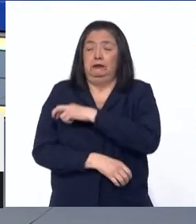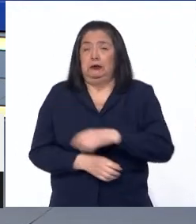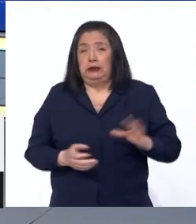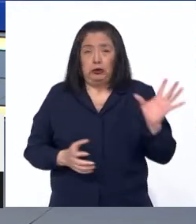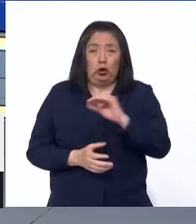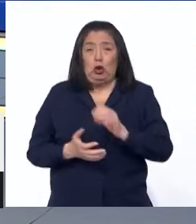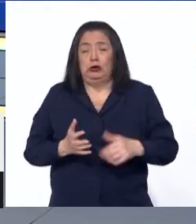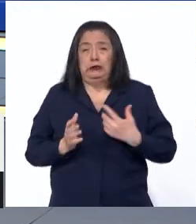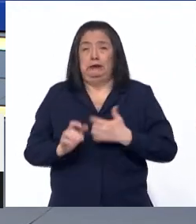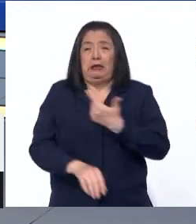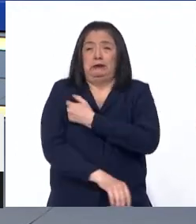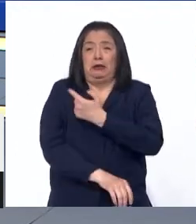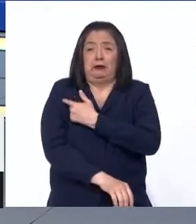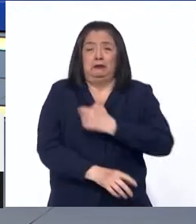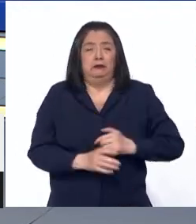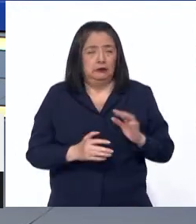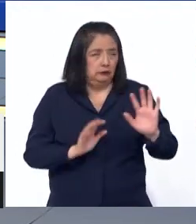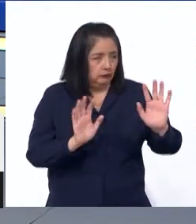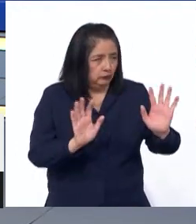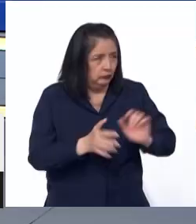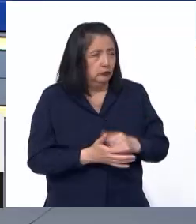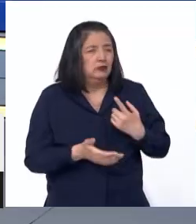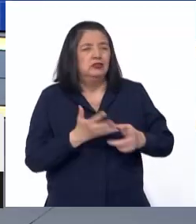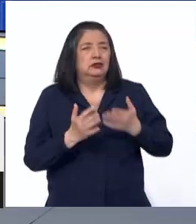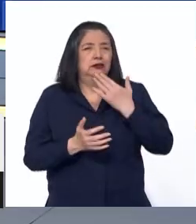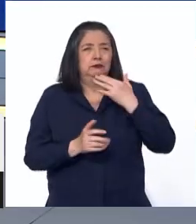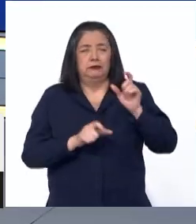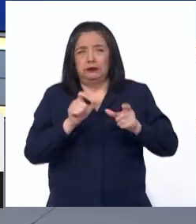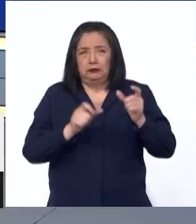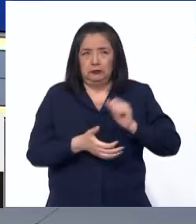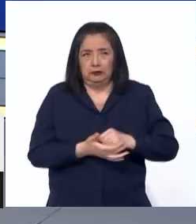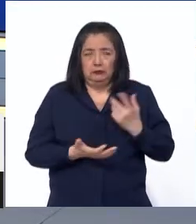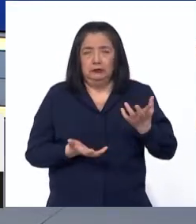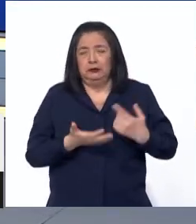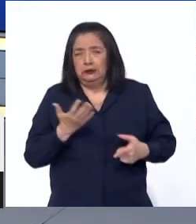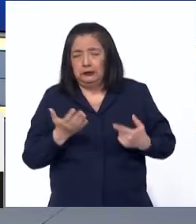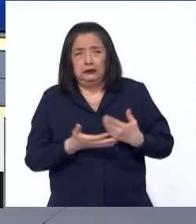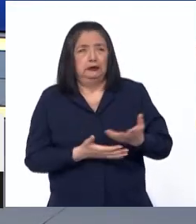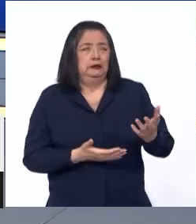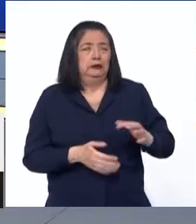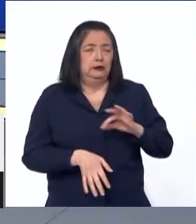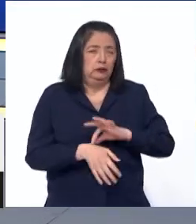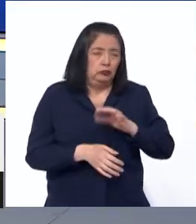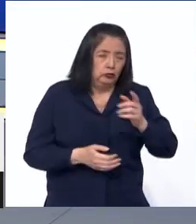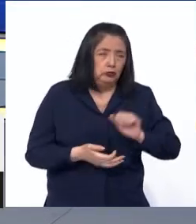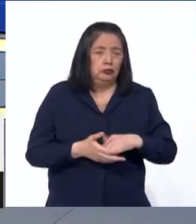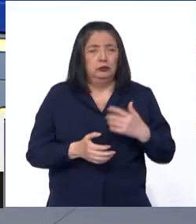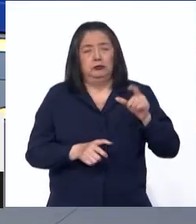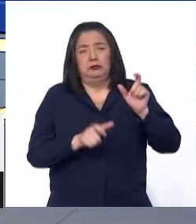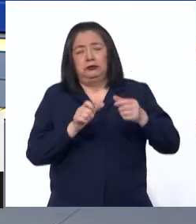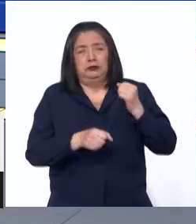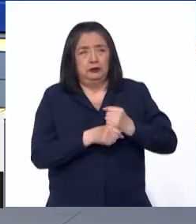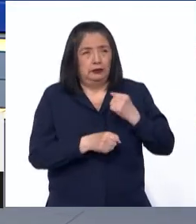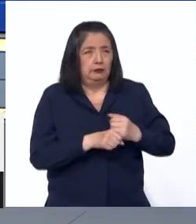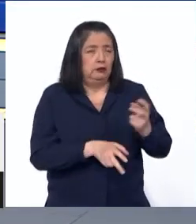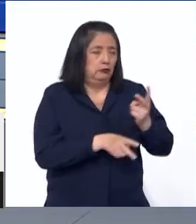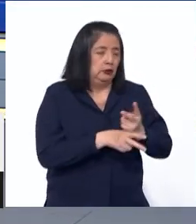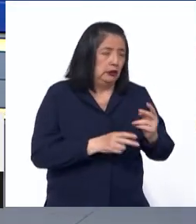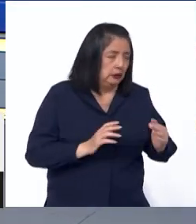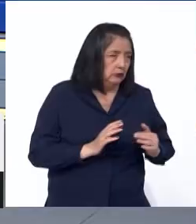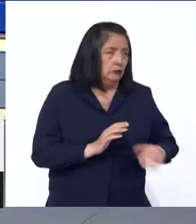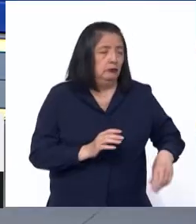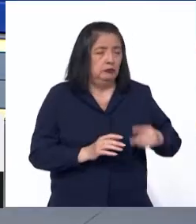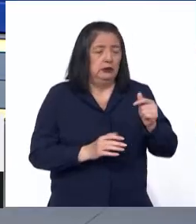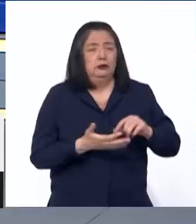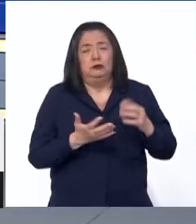rabia, no. Los que se vacunan de manera preventiva son aquellos que son personal expuesto, veterinarios, personas que trabajan en albergues, que están en un